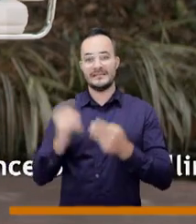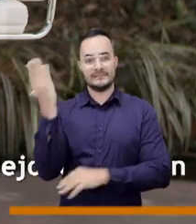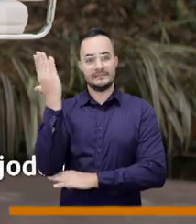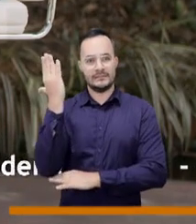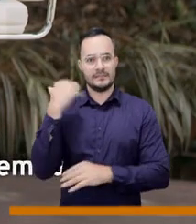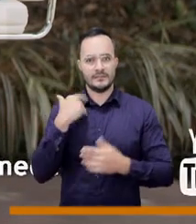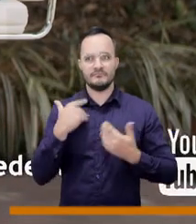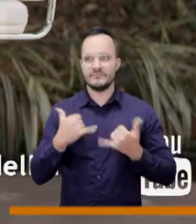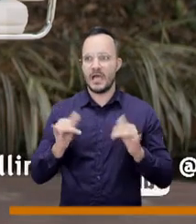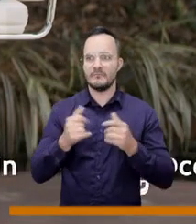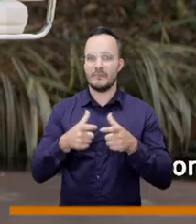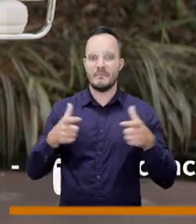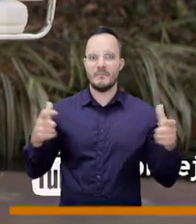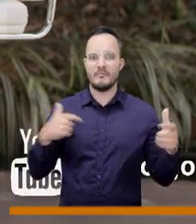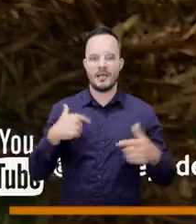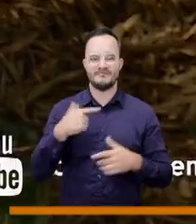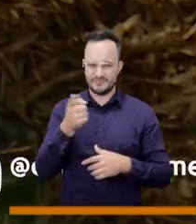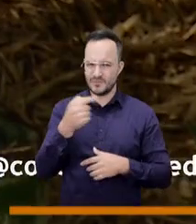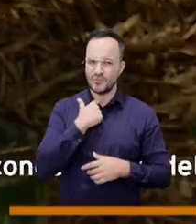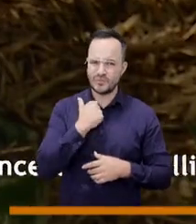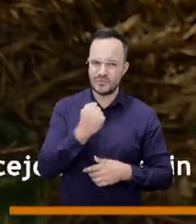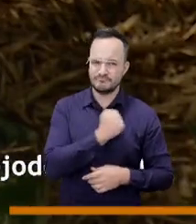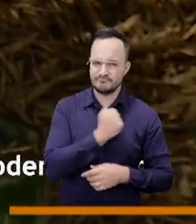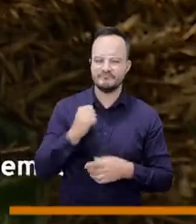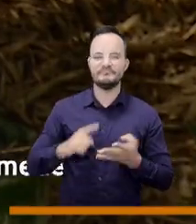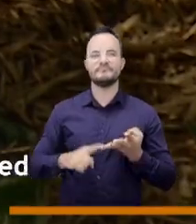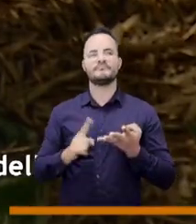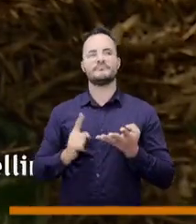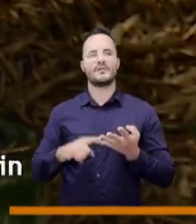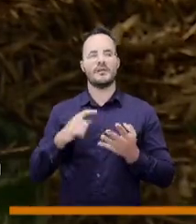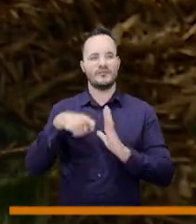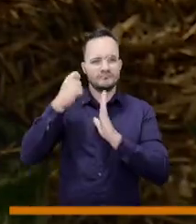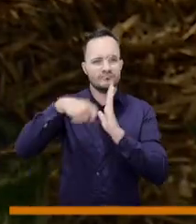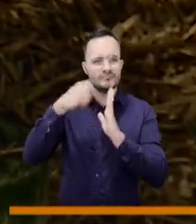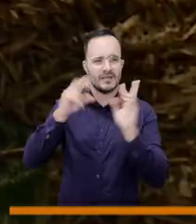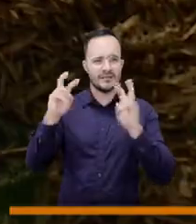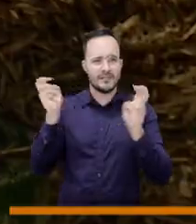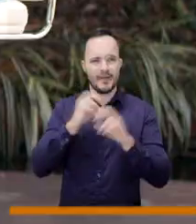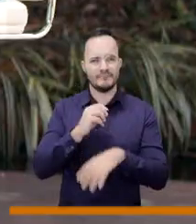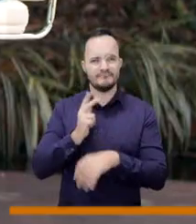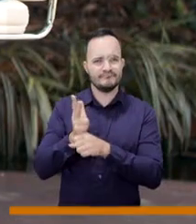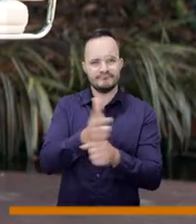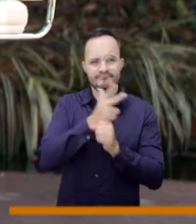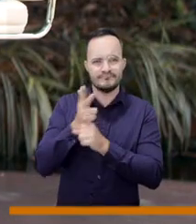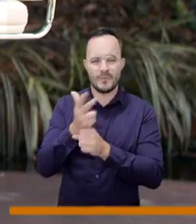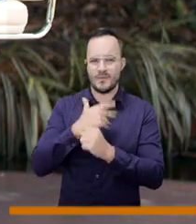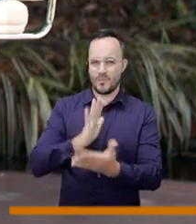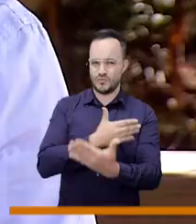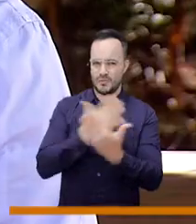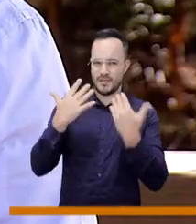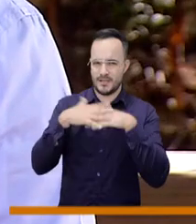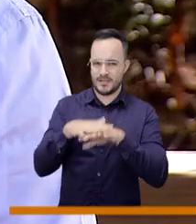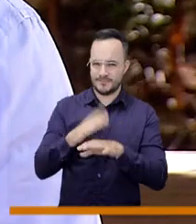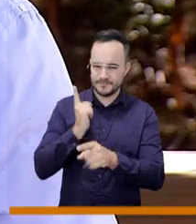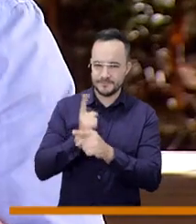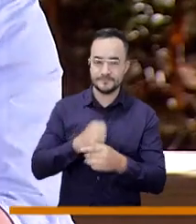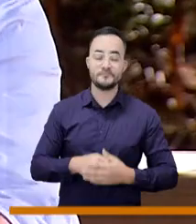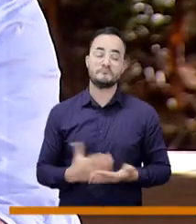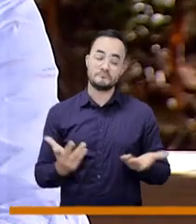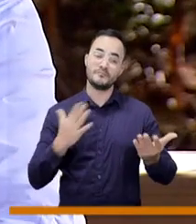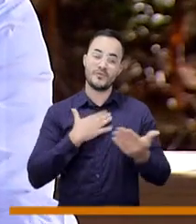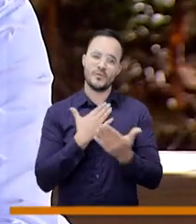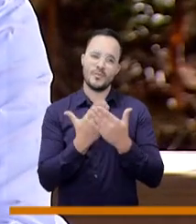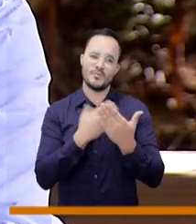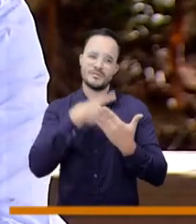industria creciente del cine, que es un tema también que lo apasiona, los videoclips musicales, que tanto hemos avanzado. Bueno, soy